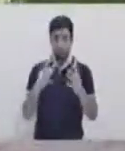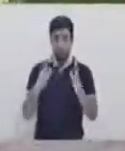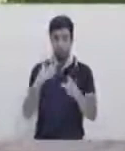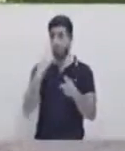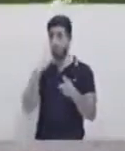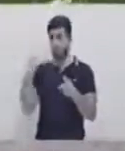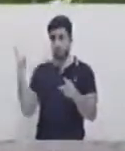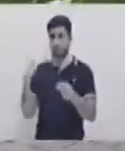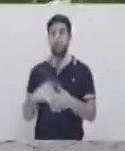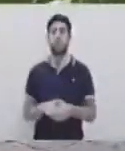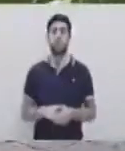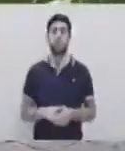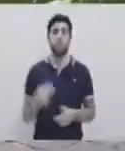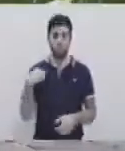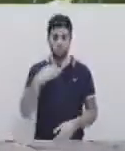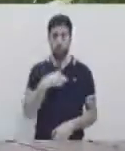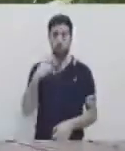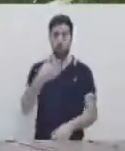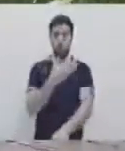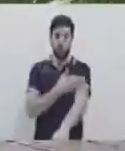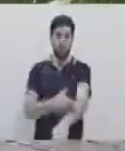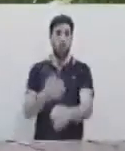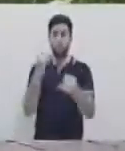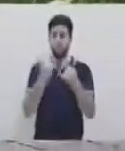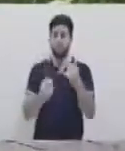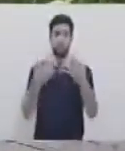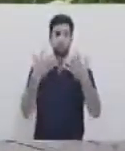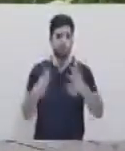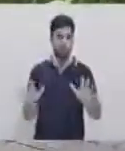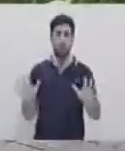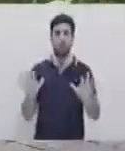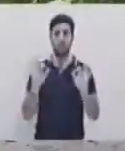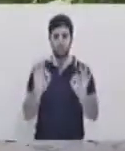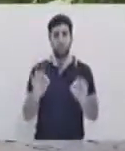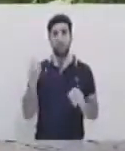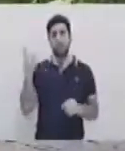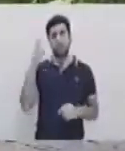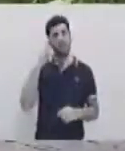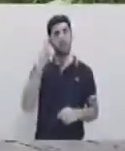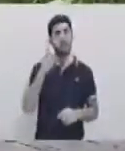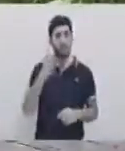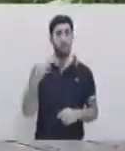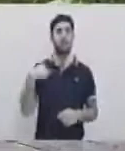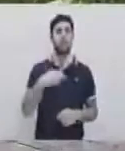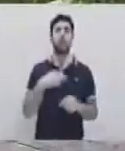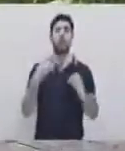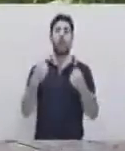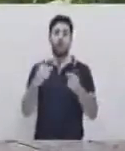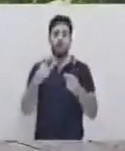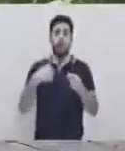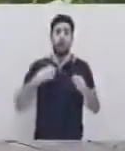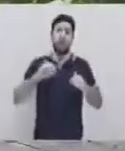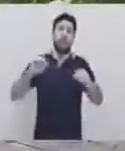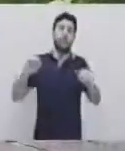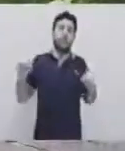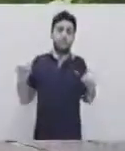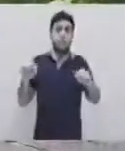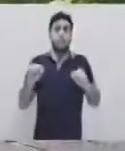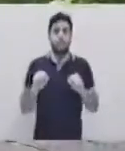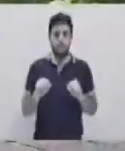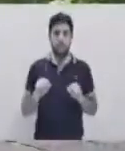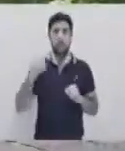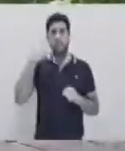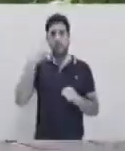Dejo esto aquí. Con esto vamos a concluir. Vamos a realizar siempre nuestro respectivo